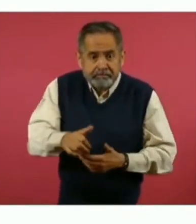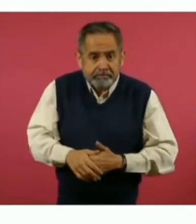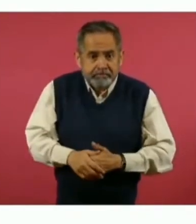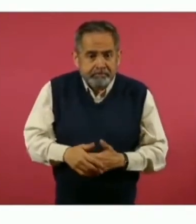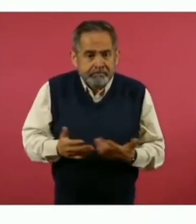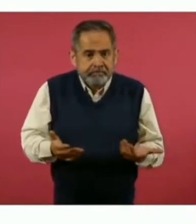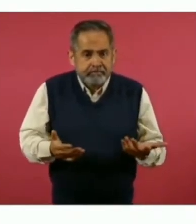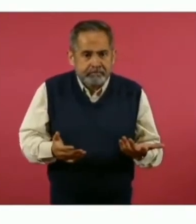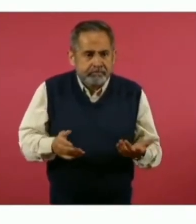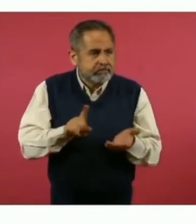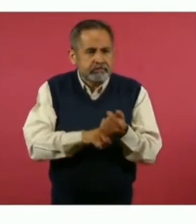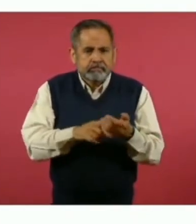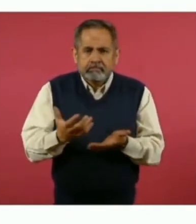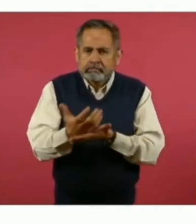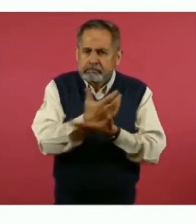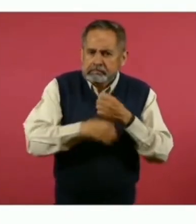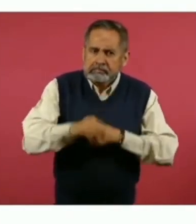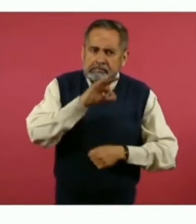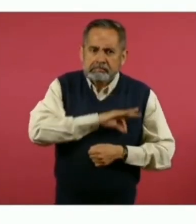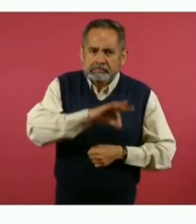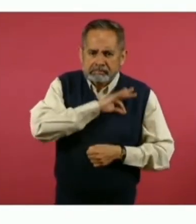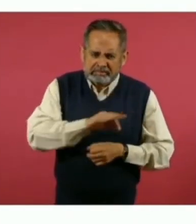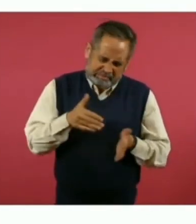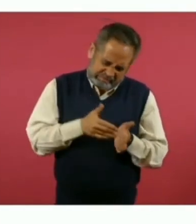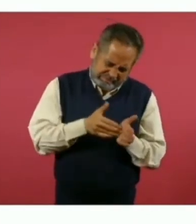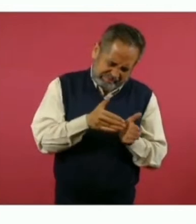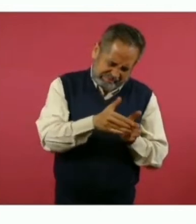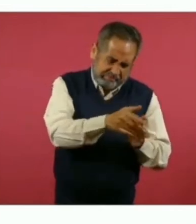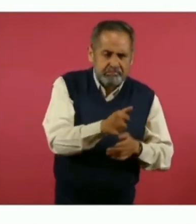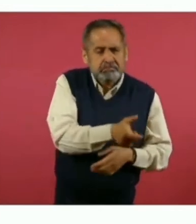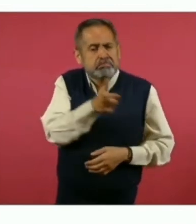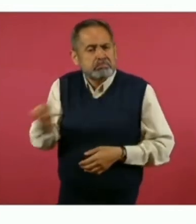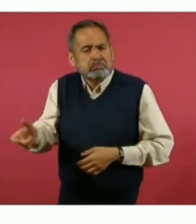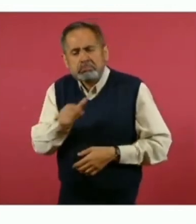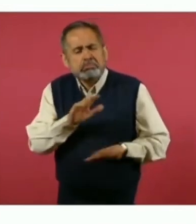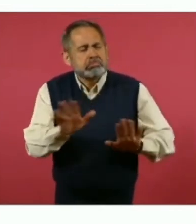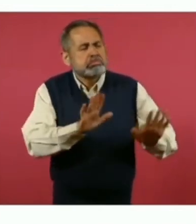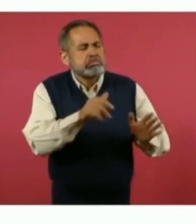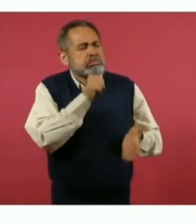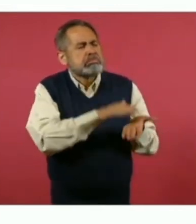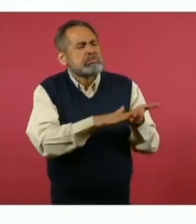que tiene utilidades de miles de millones,